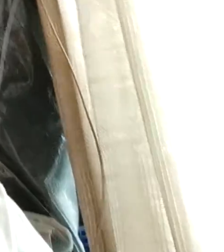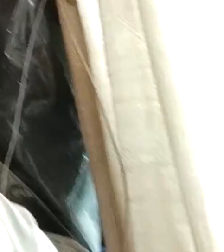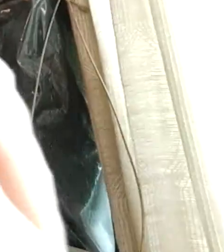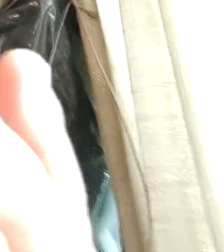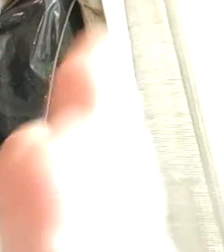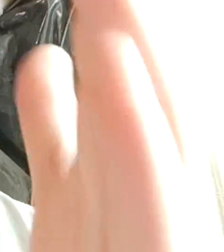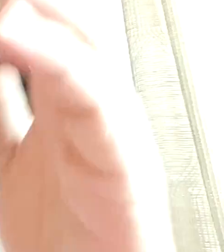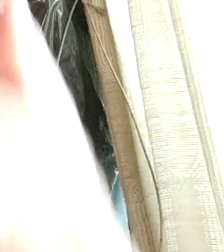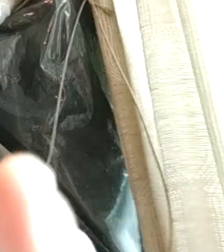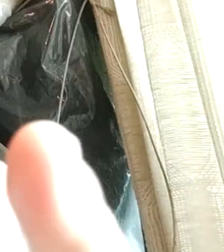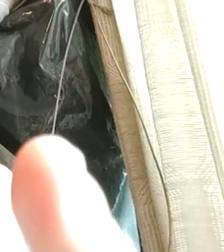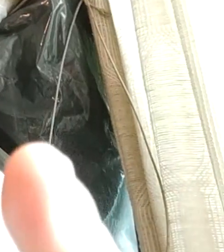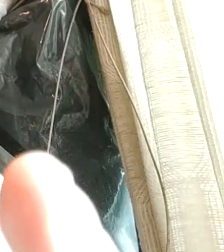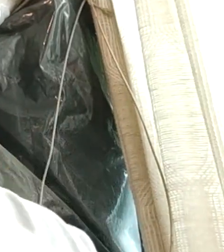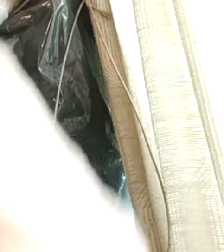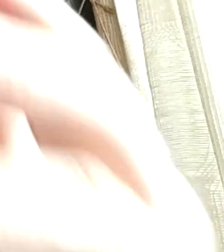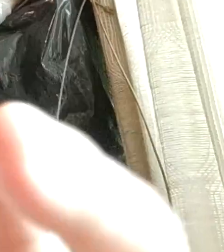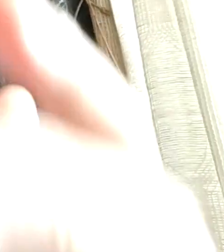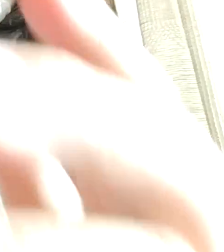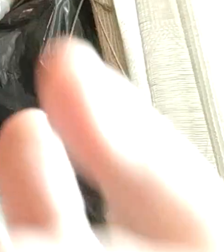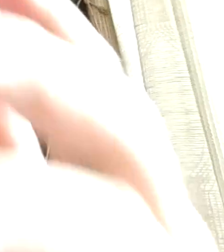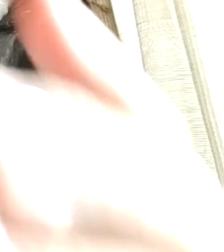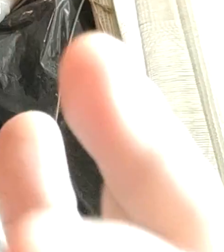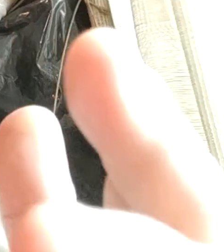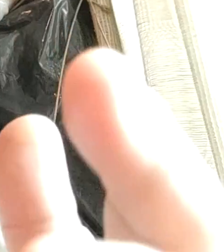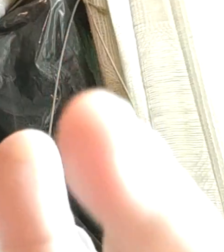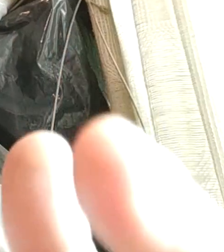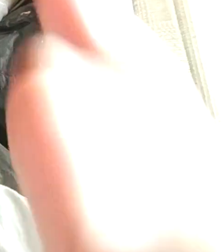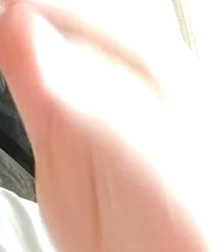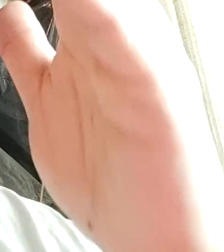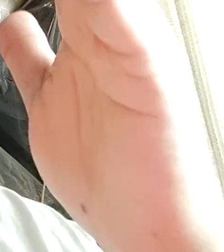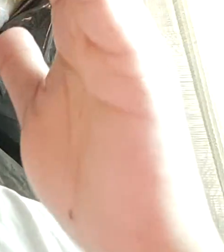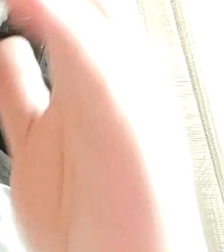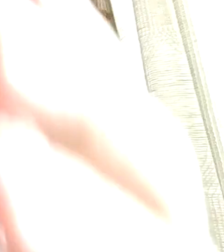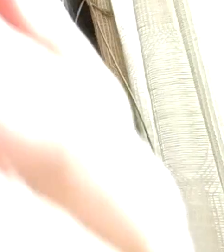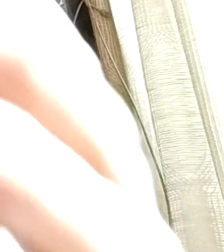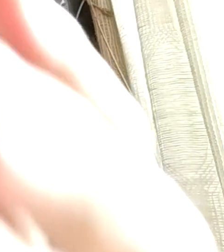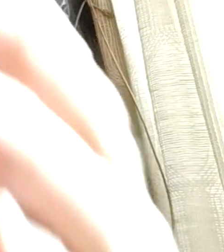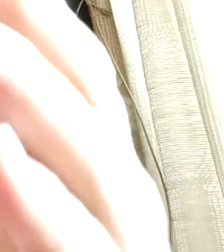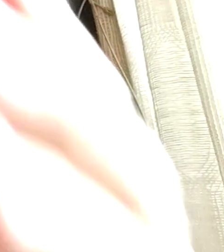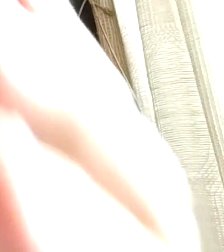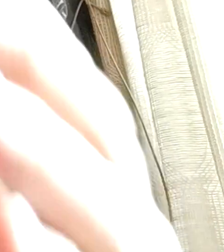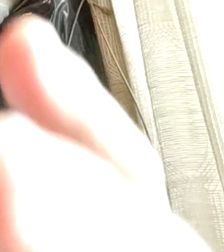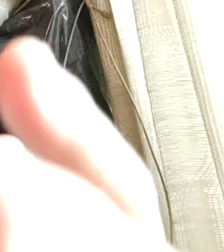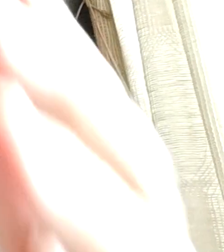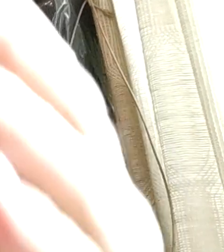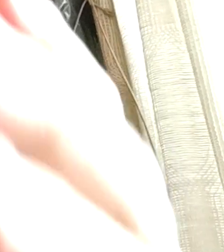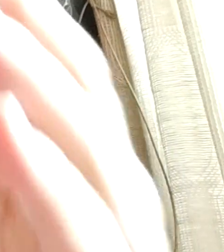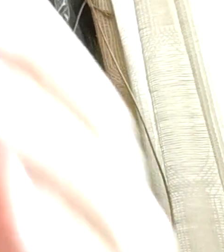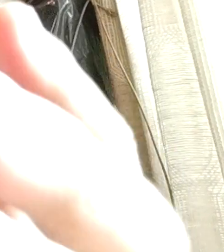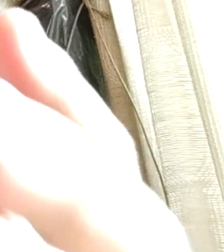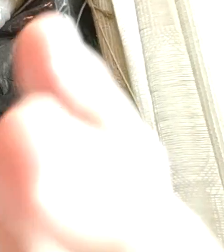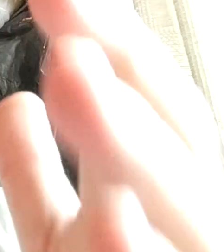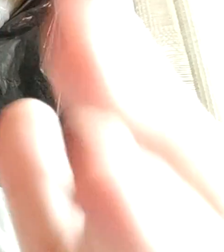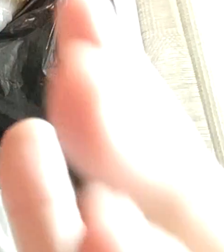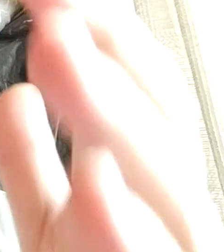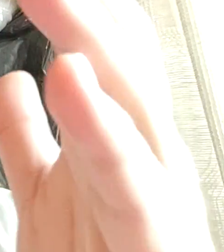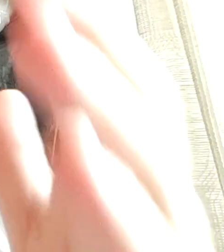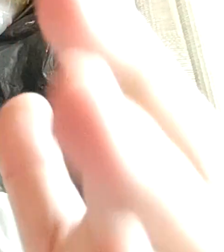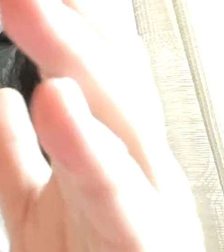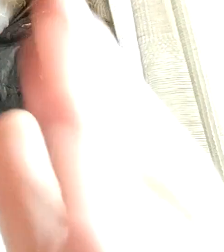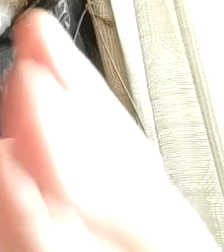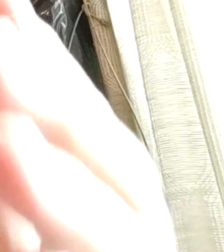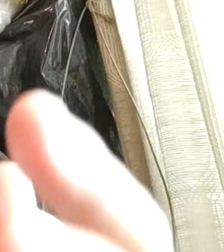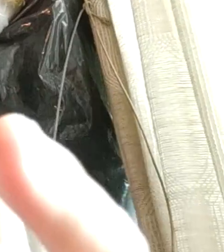El presidente también invitó a hacer caso a los expertos que están haciendo las recomendaciones de los especialistas respecto